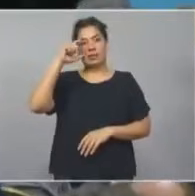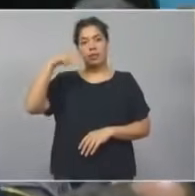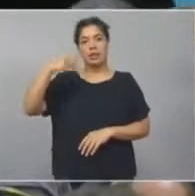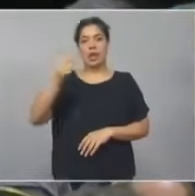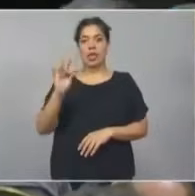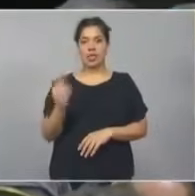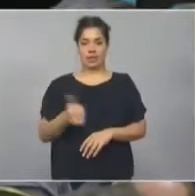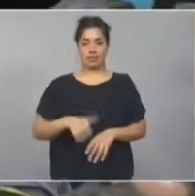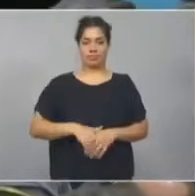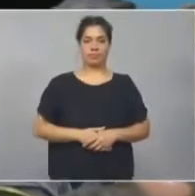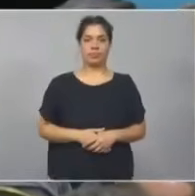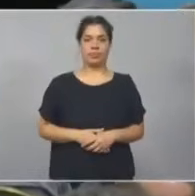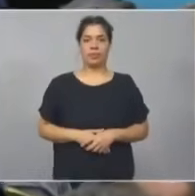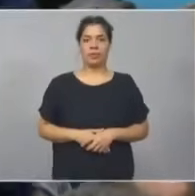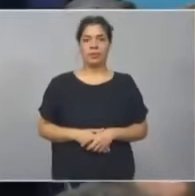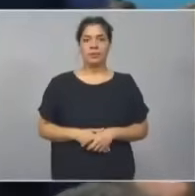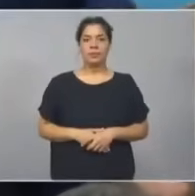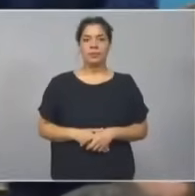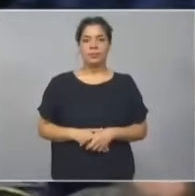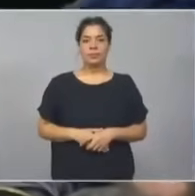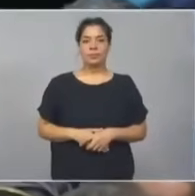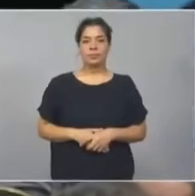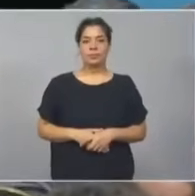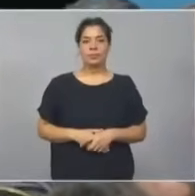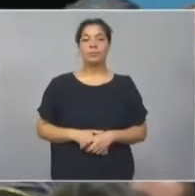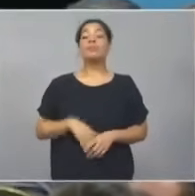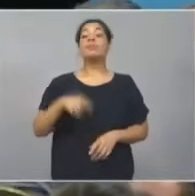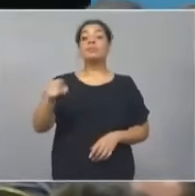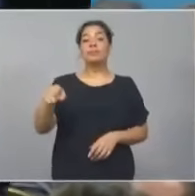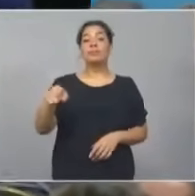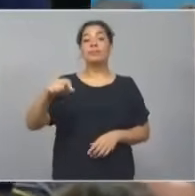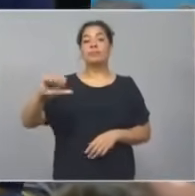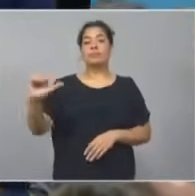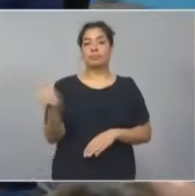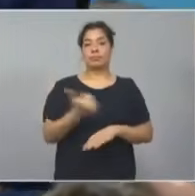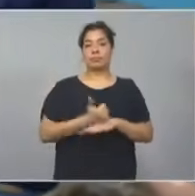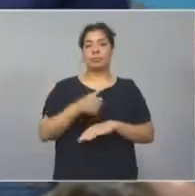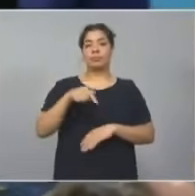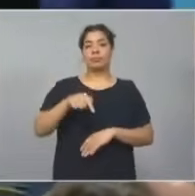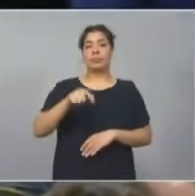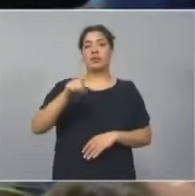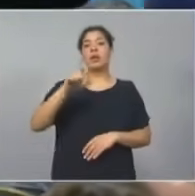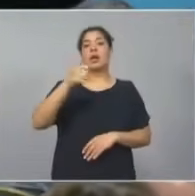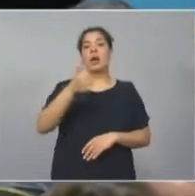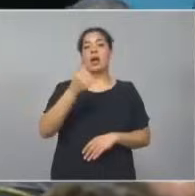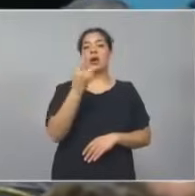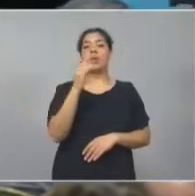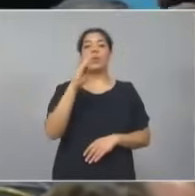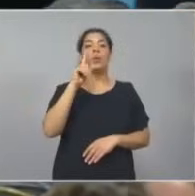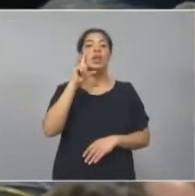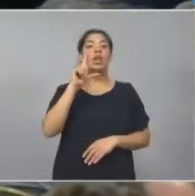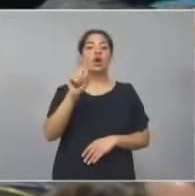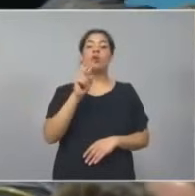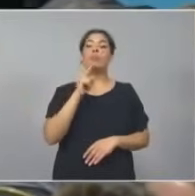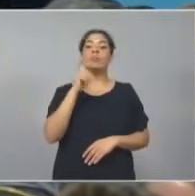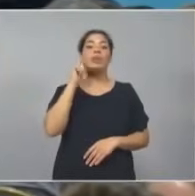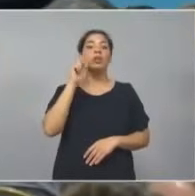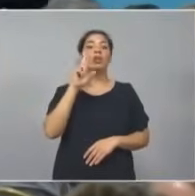Y ahora sube a firmar el municipio de Colón, Waldemar Audilio Giordano.